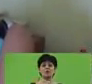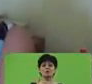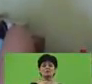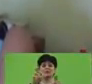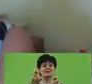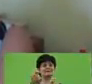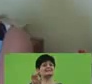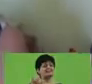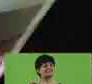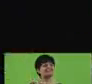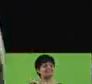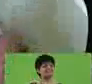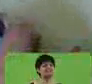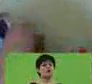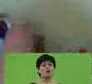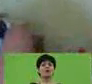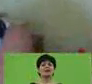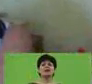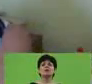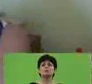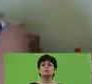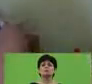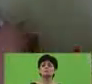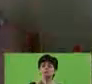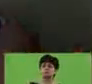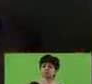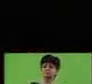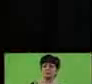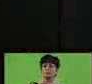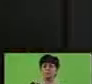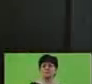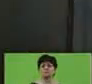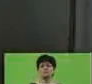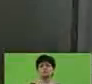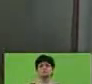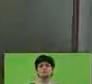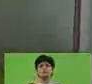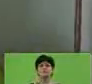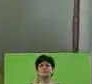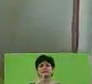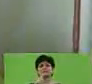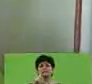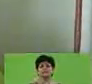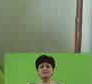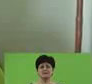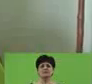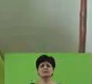costando lo mismo. Bueno, que podamos entre todos aunar esfuerzos. Mi nombre es Patricia Palacio, soy psicóloga clínica,